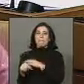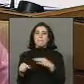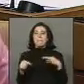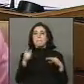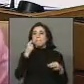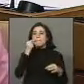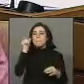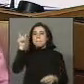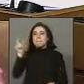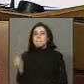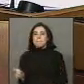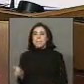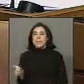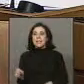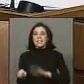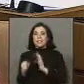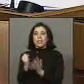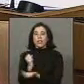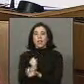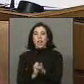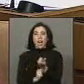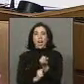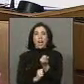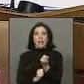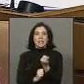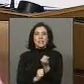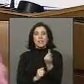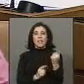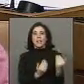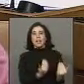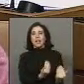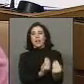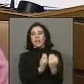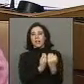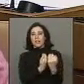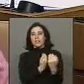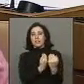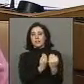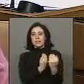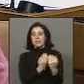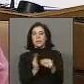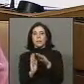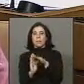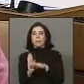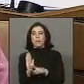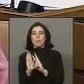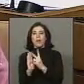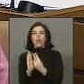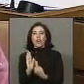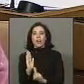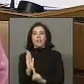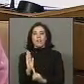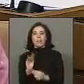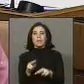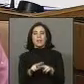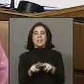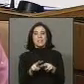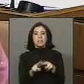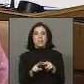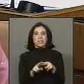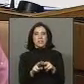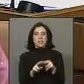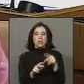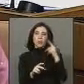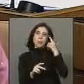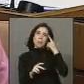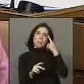el ministro de Hacienda, es que nos apoye en los diferentes programas como la reforma que estamos llevando a cabo